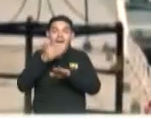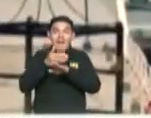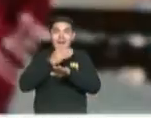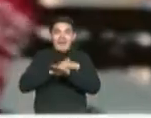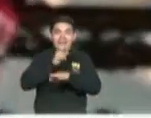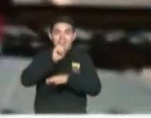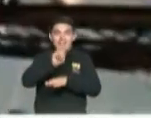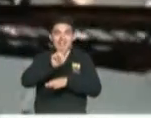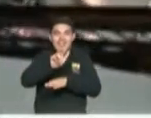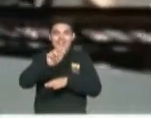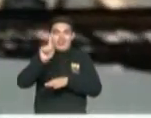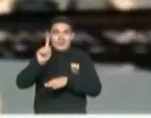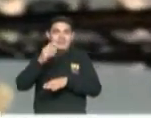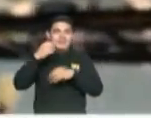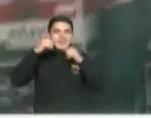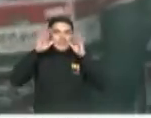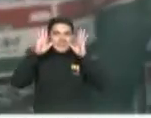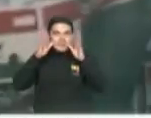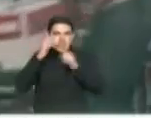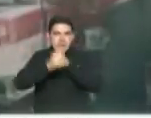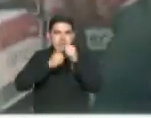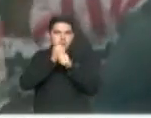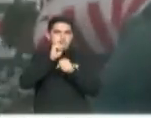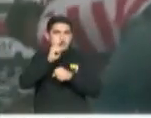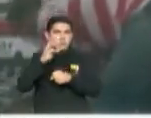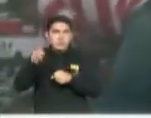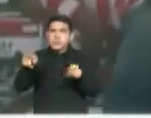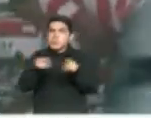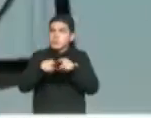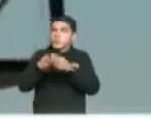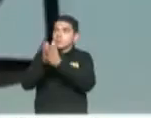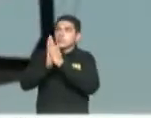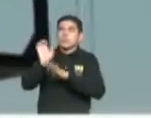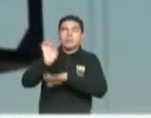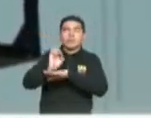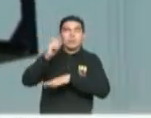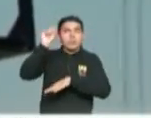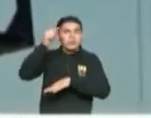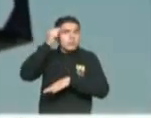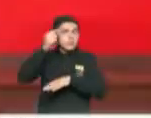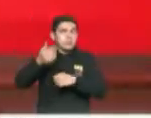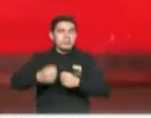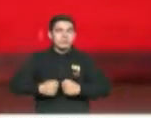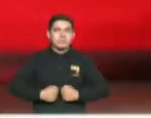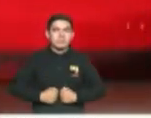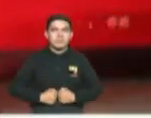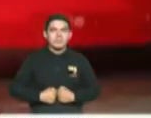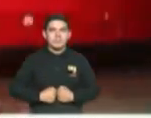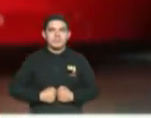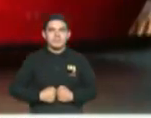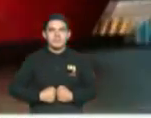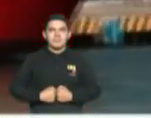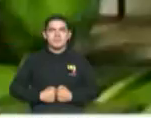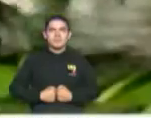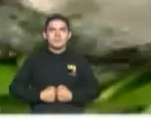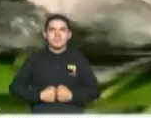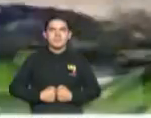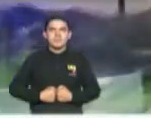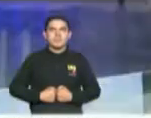de este año tal como ha solicitado el gobierno ecuatoriano katherine morejón un noticiero ciudadano